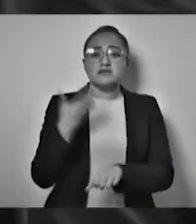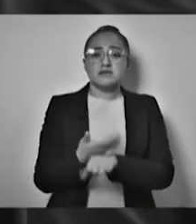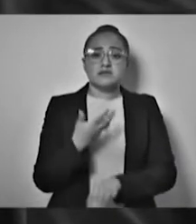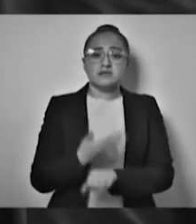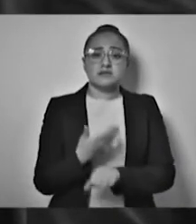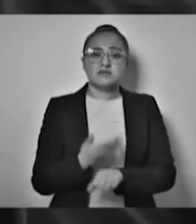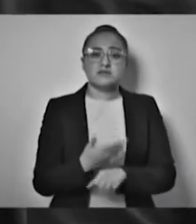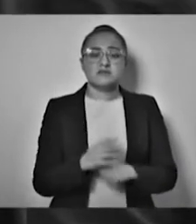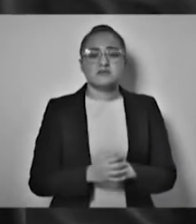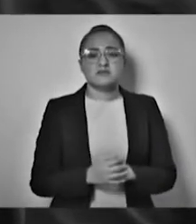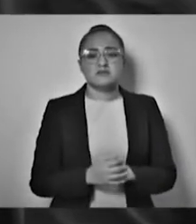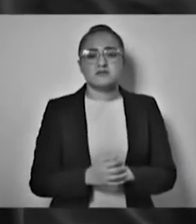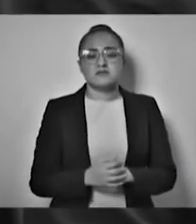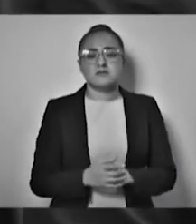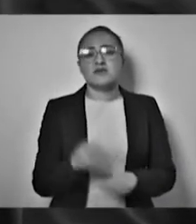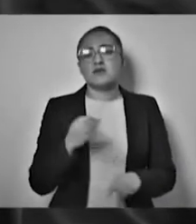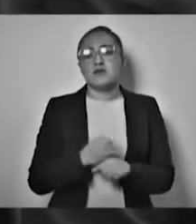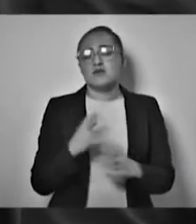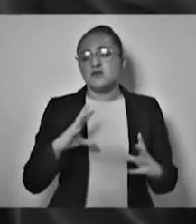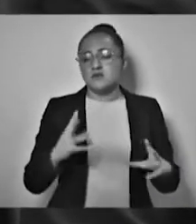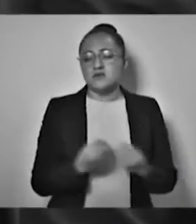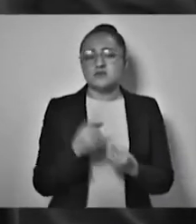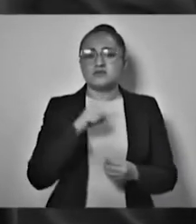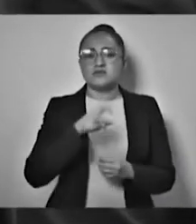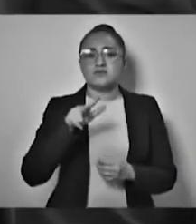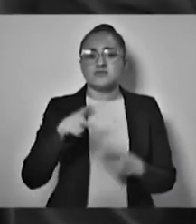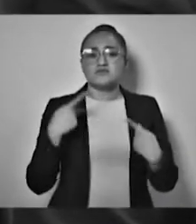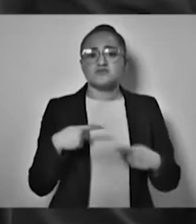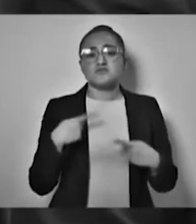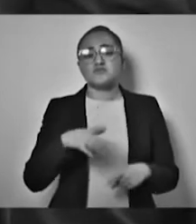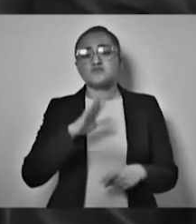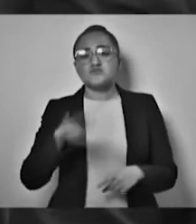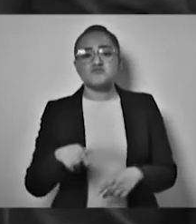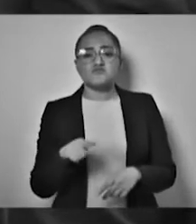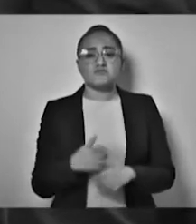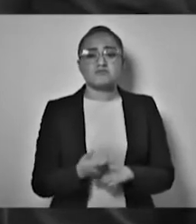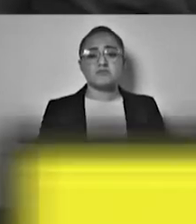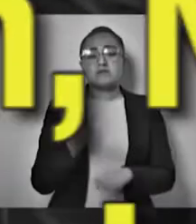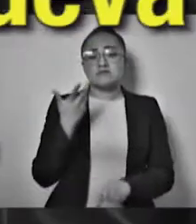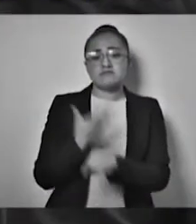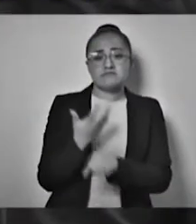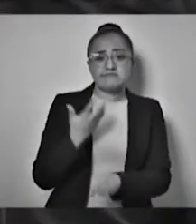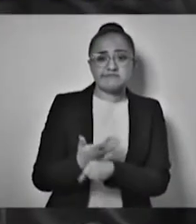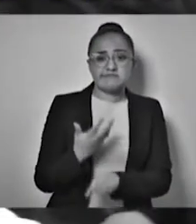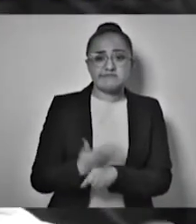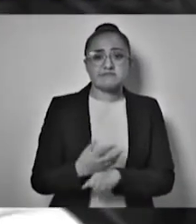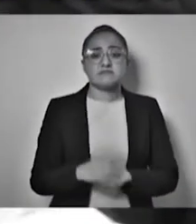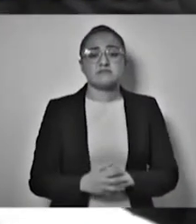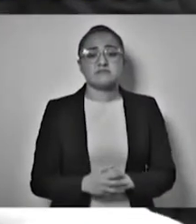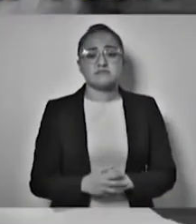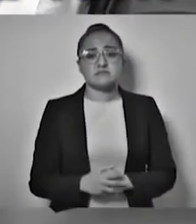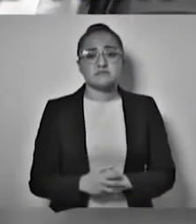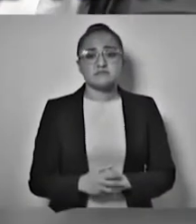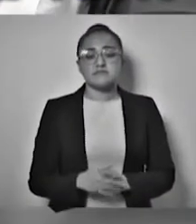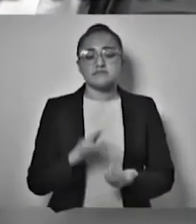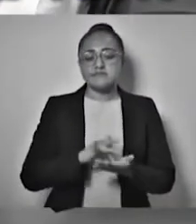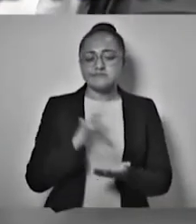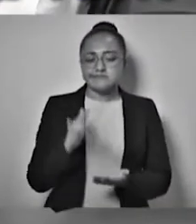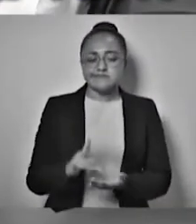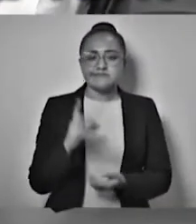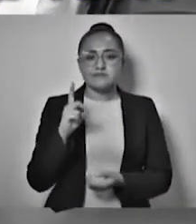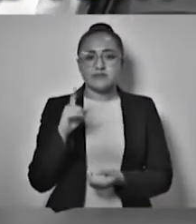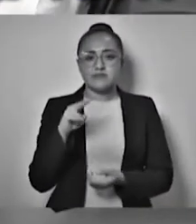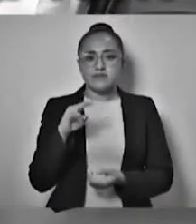fallecidos más de ciudadanos de 57, 85, 49 y 70 años de edad, quienes murieron en Brooklyn, Nueva York y Santa